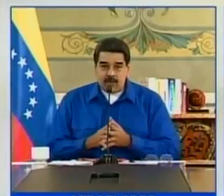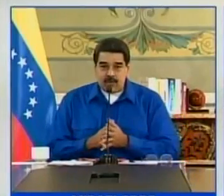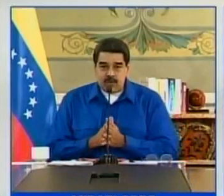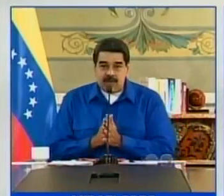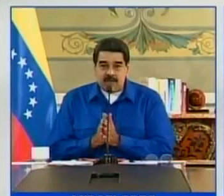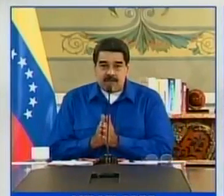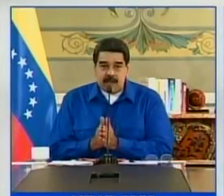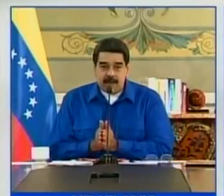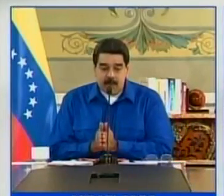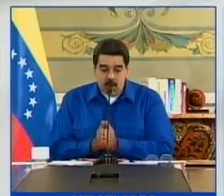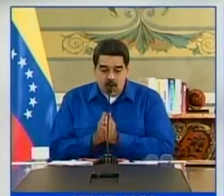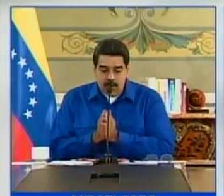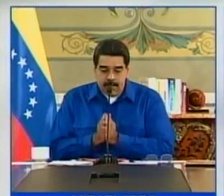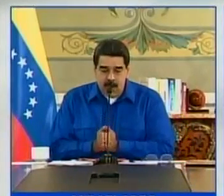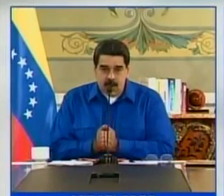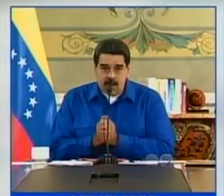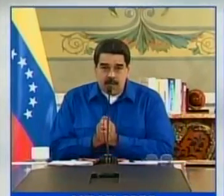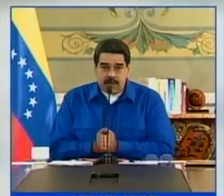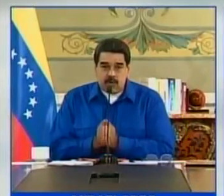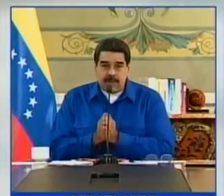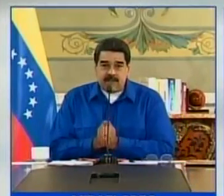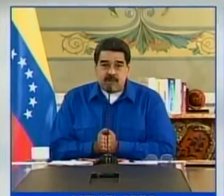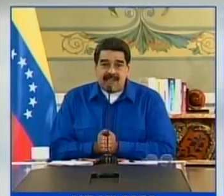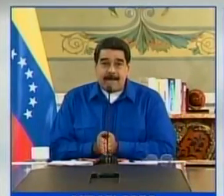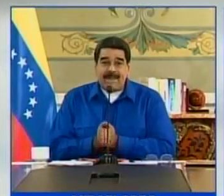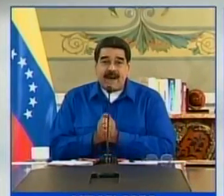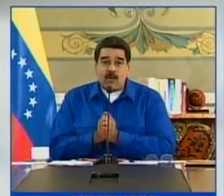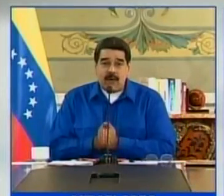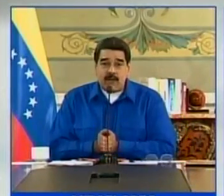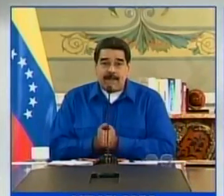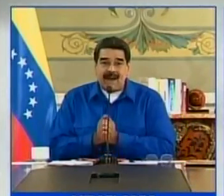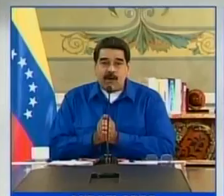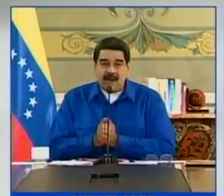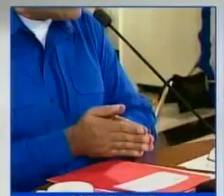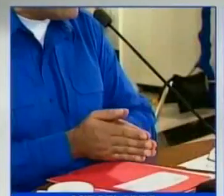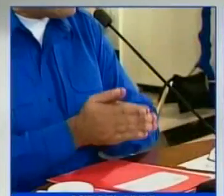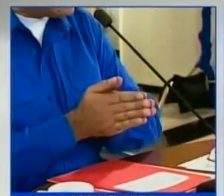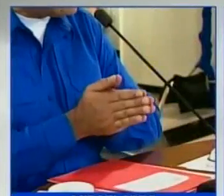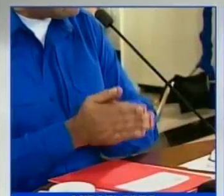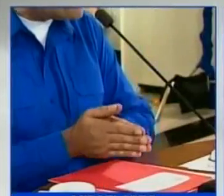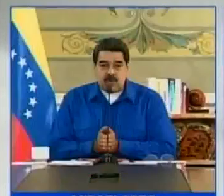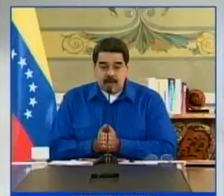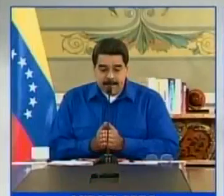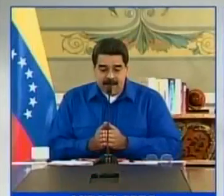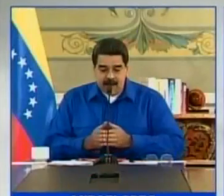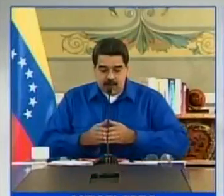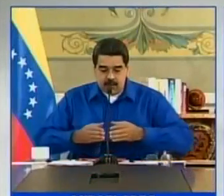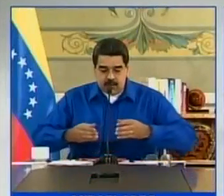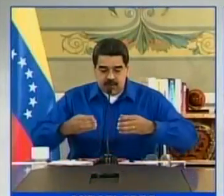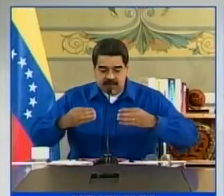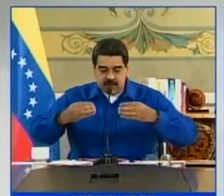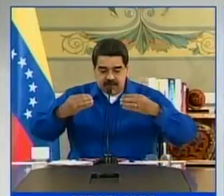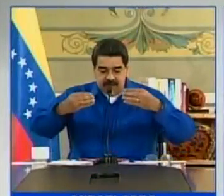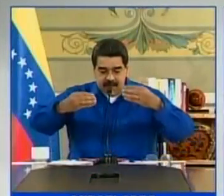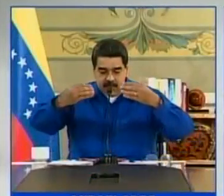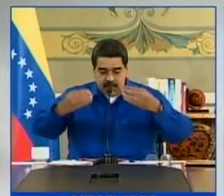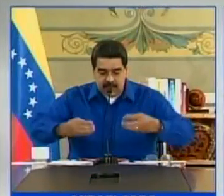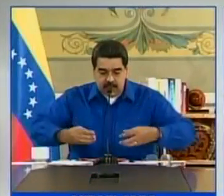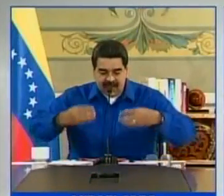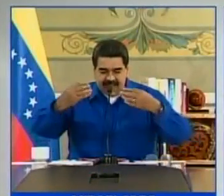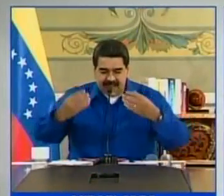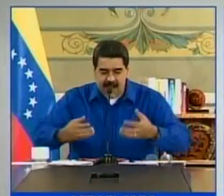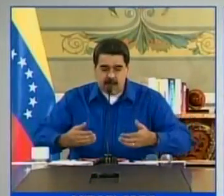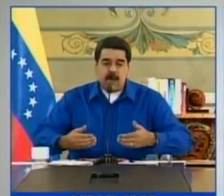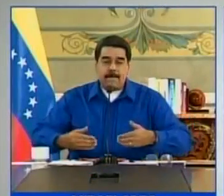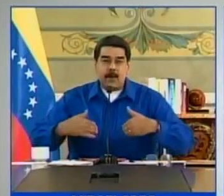a la construcción del socialismo. Convoco a la juventud venezolana para lo bueno, para lo grande, para lo hermoso, para la construcción del socialismo